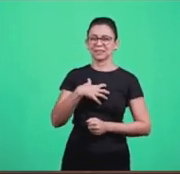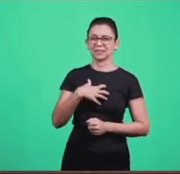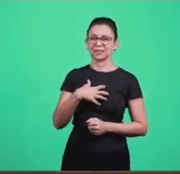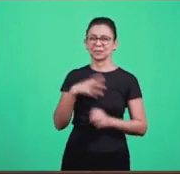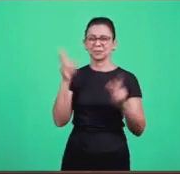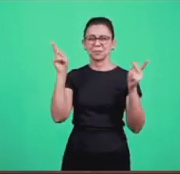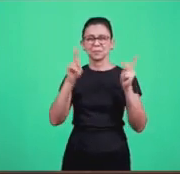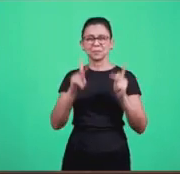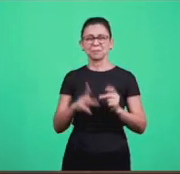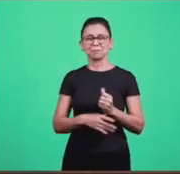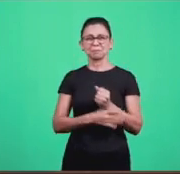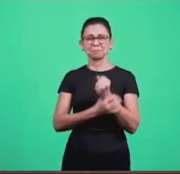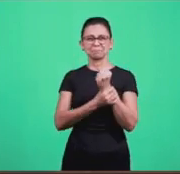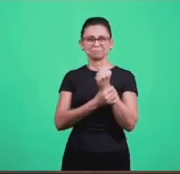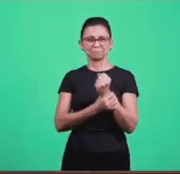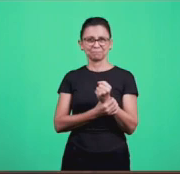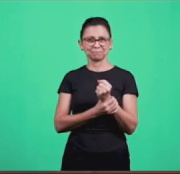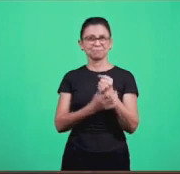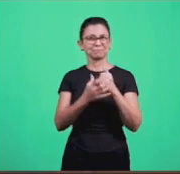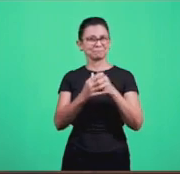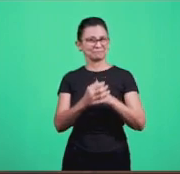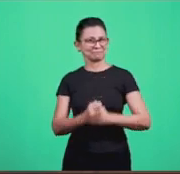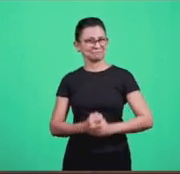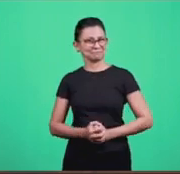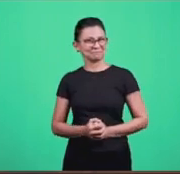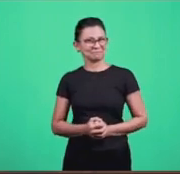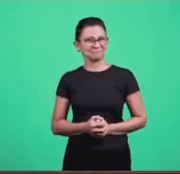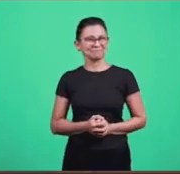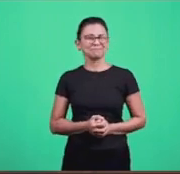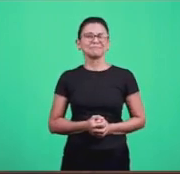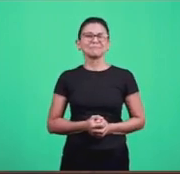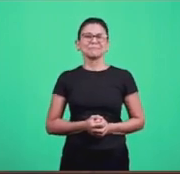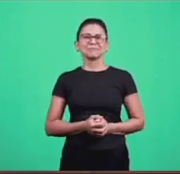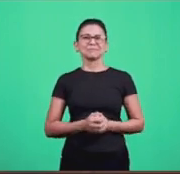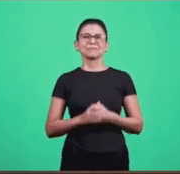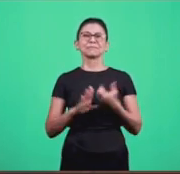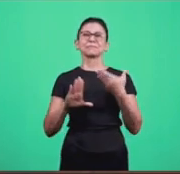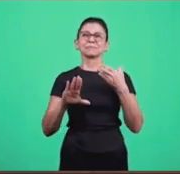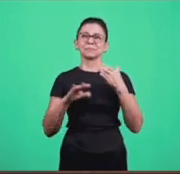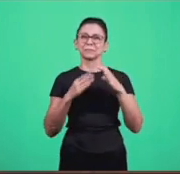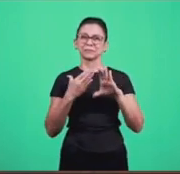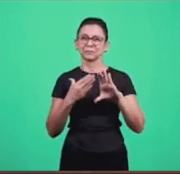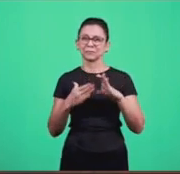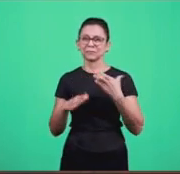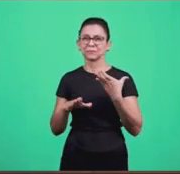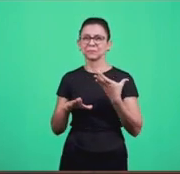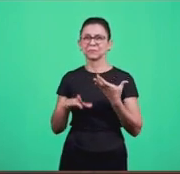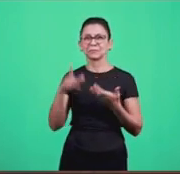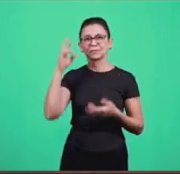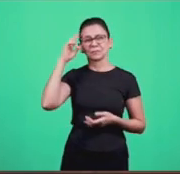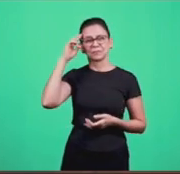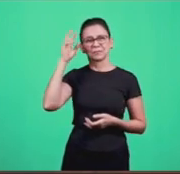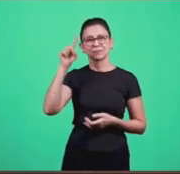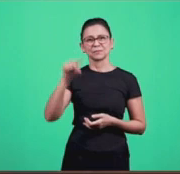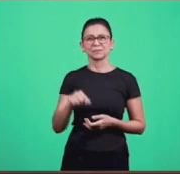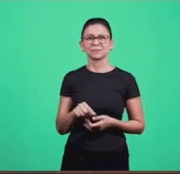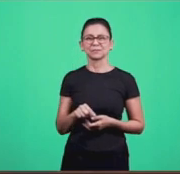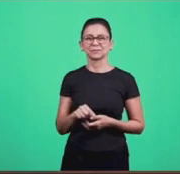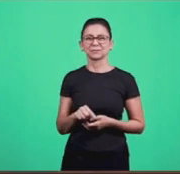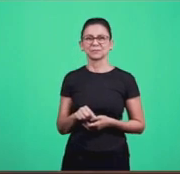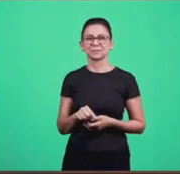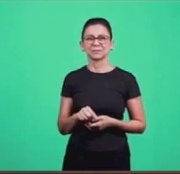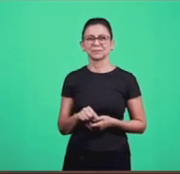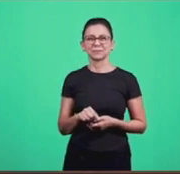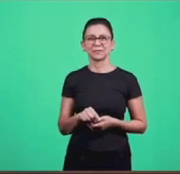Jesús está con nosotros. Esa es nuestra seguridad y paz. Amén. Nosotros ahora vamos a cantar: tú